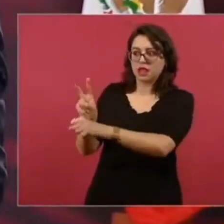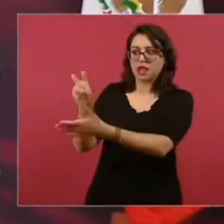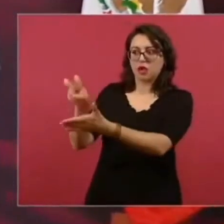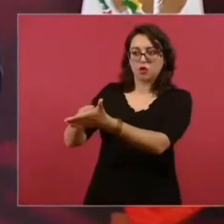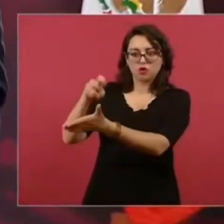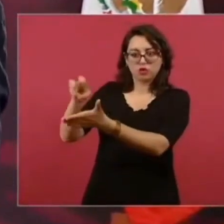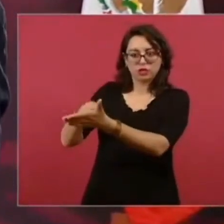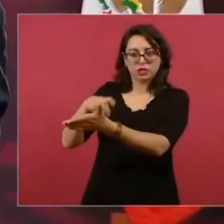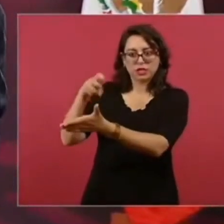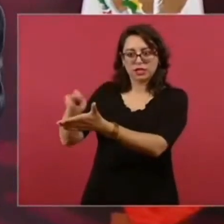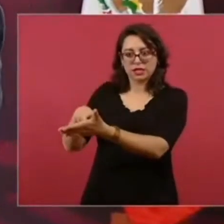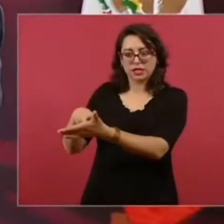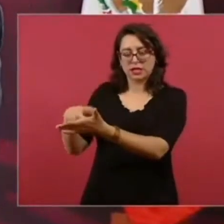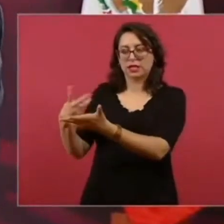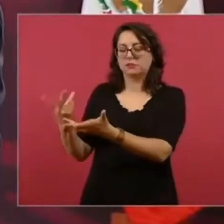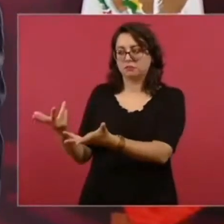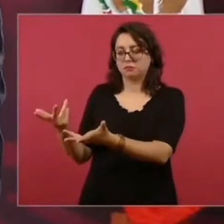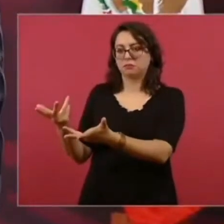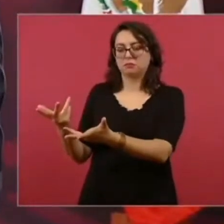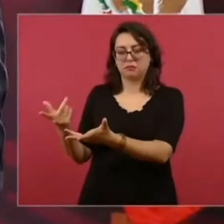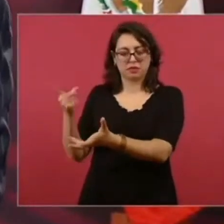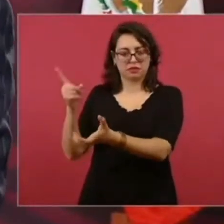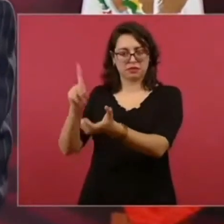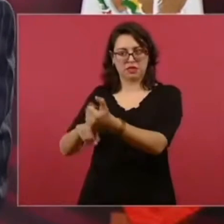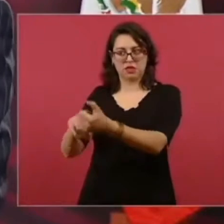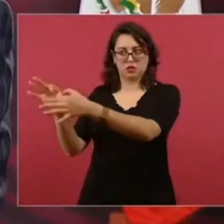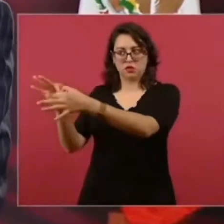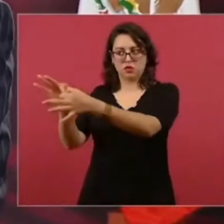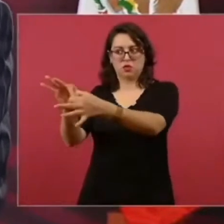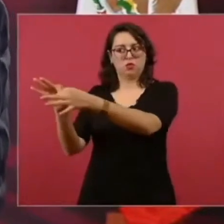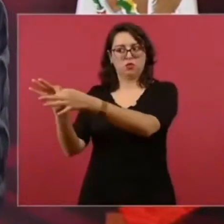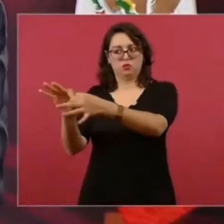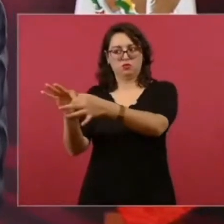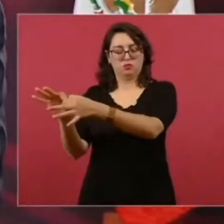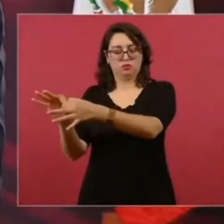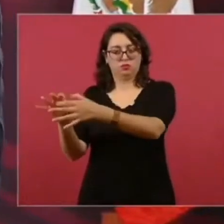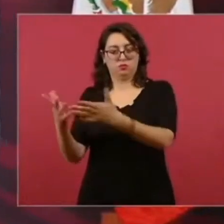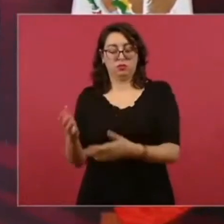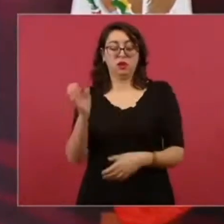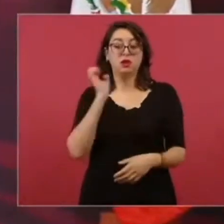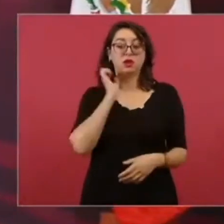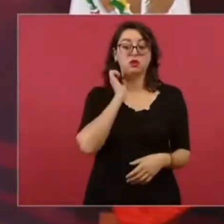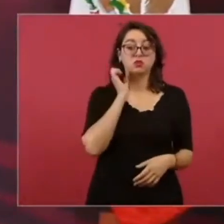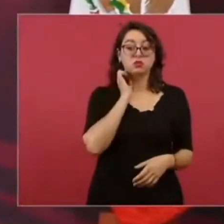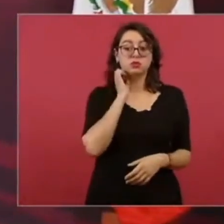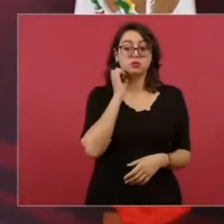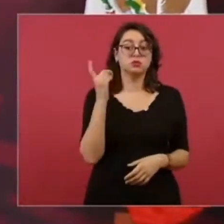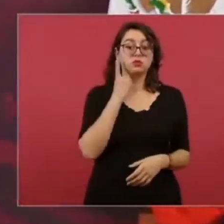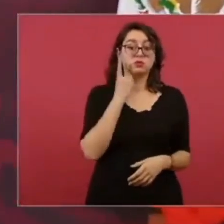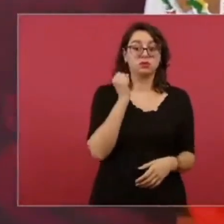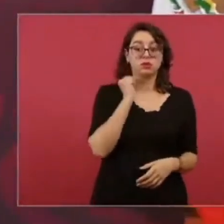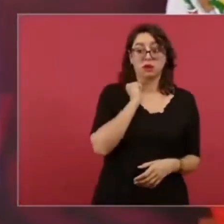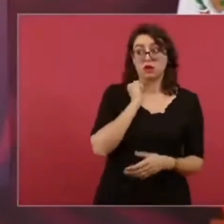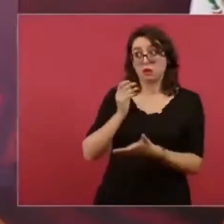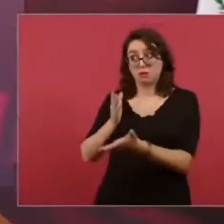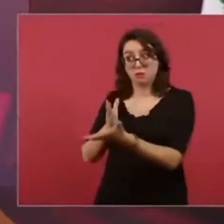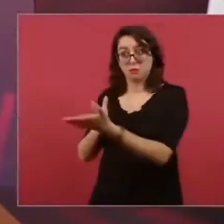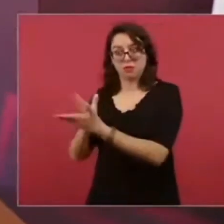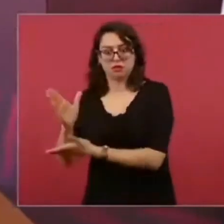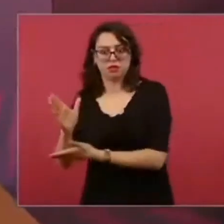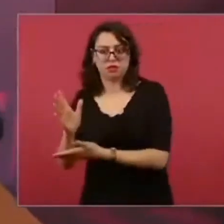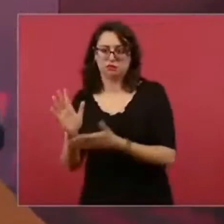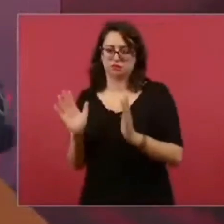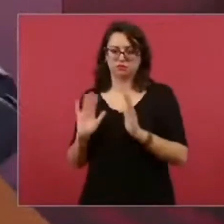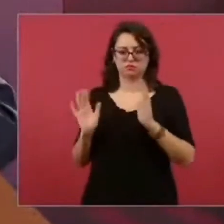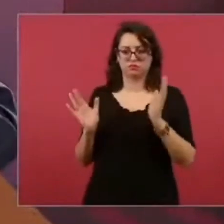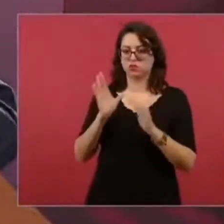que ningún poder, ni el legislativo ni el ejecutivo, puedan meterse en asuntos